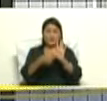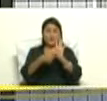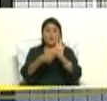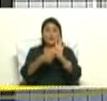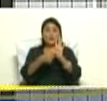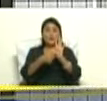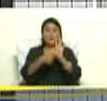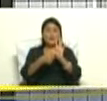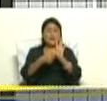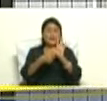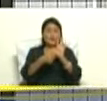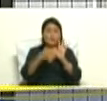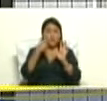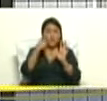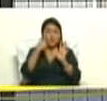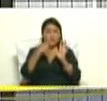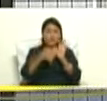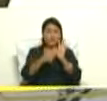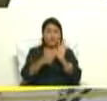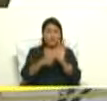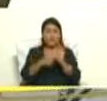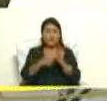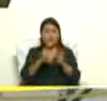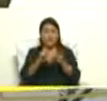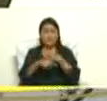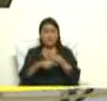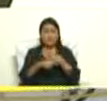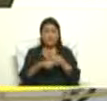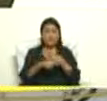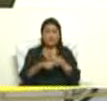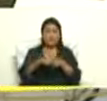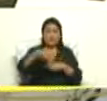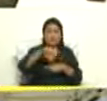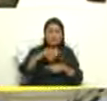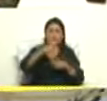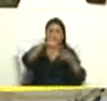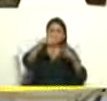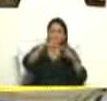Génesis Grecia colmenares